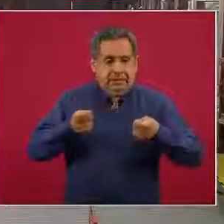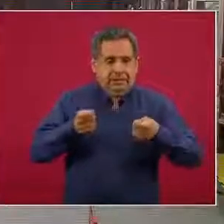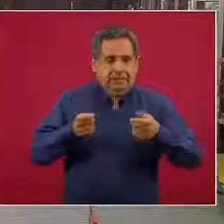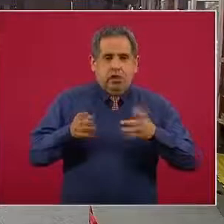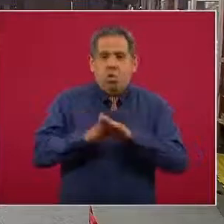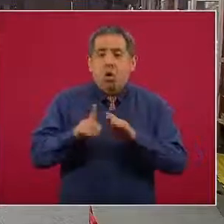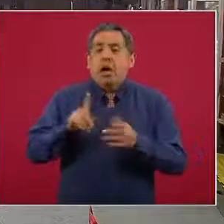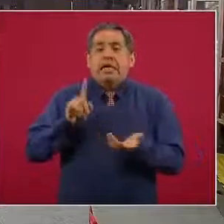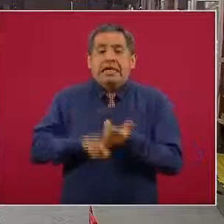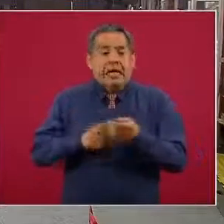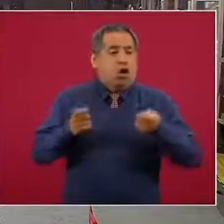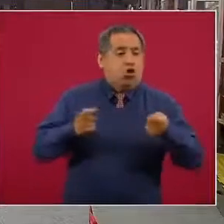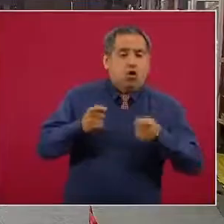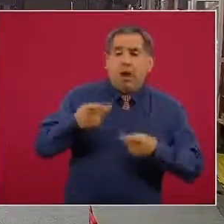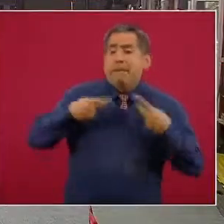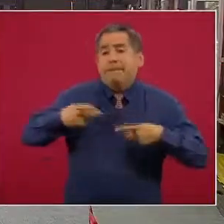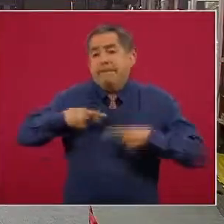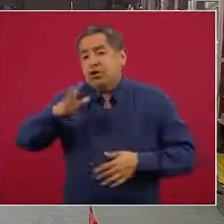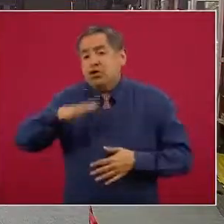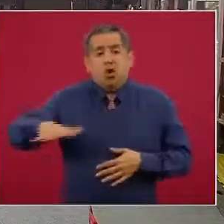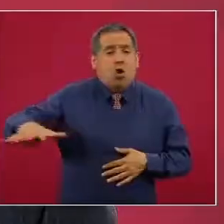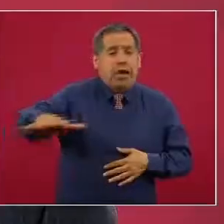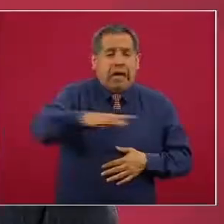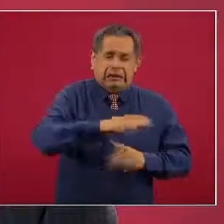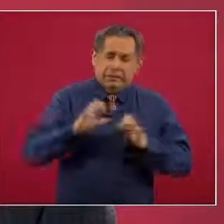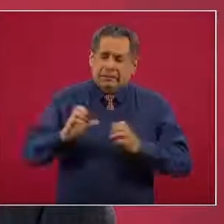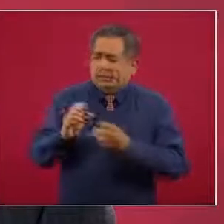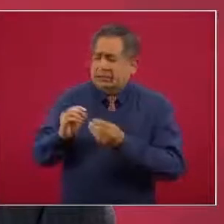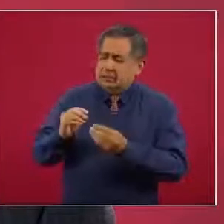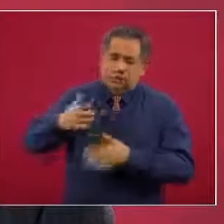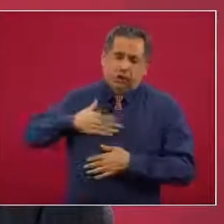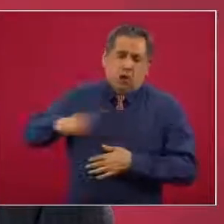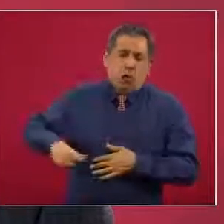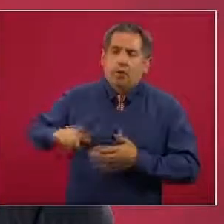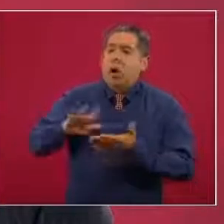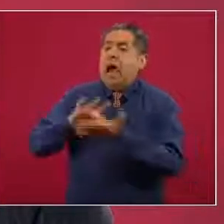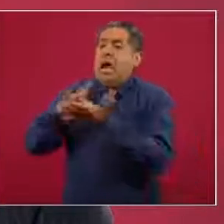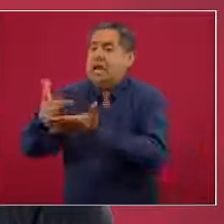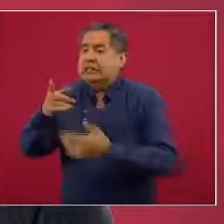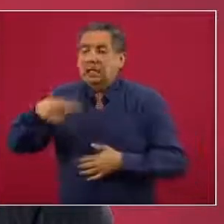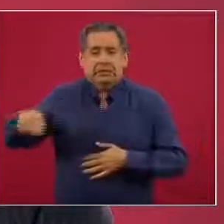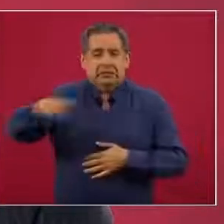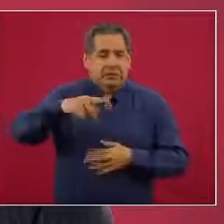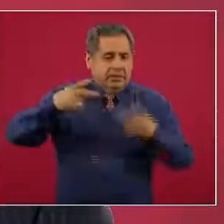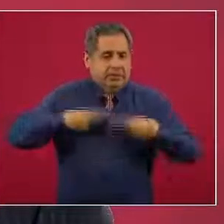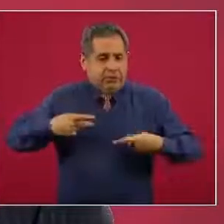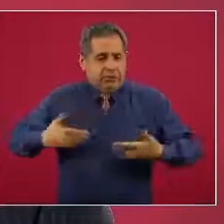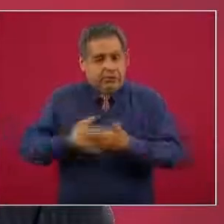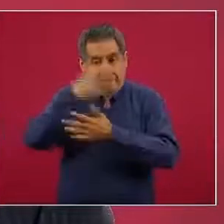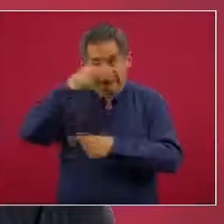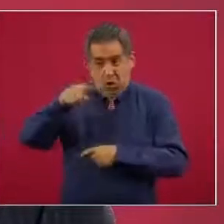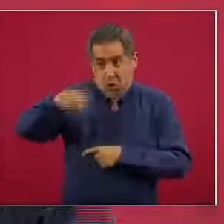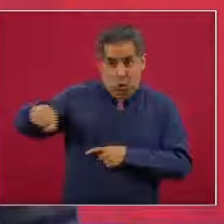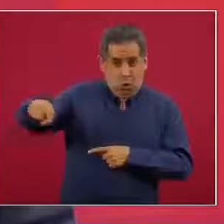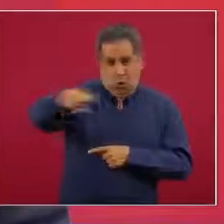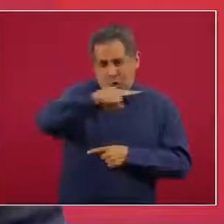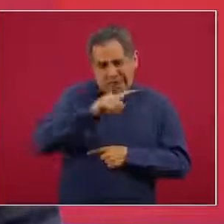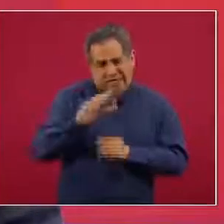viene de la sociedad, y eso desde el gobierno lo agradecemos. La sociedad mexicana, el pueblo mexicano ha sido